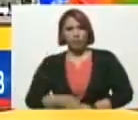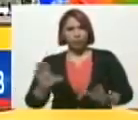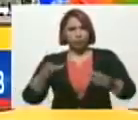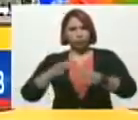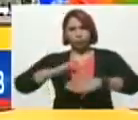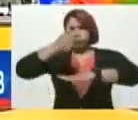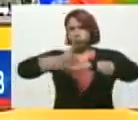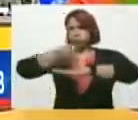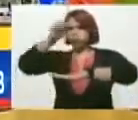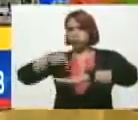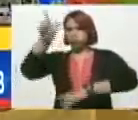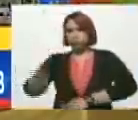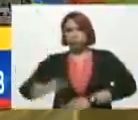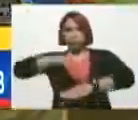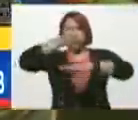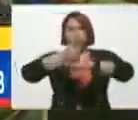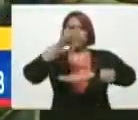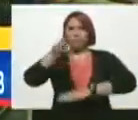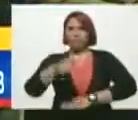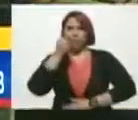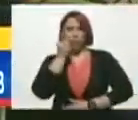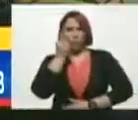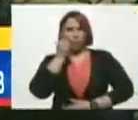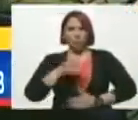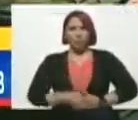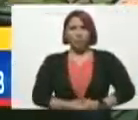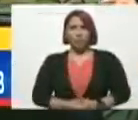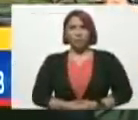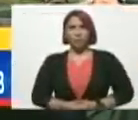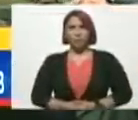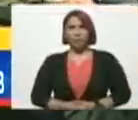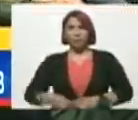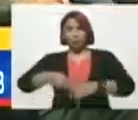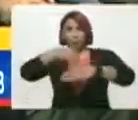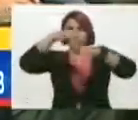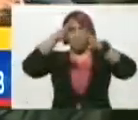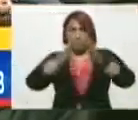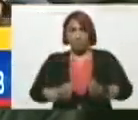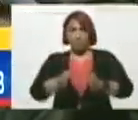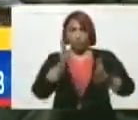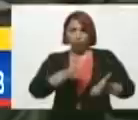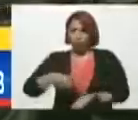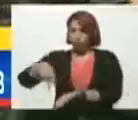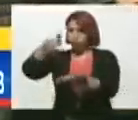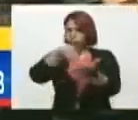la Comandancia en Jefe y los 560